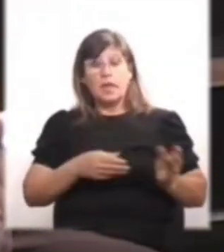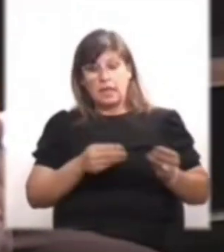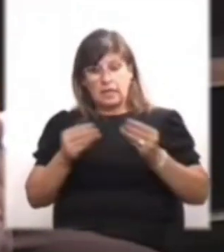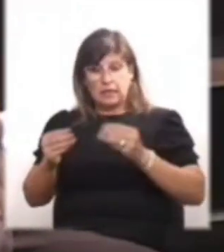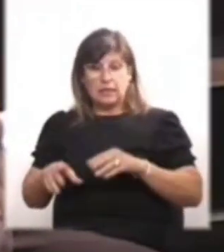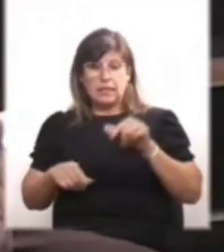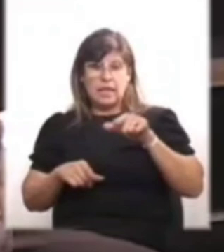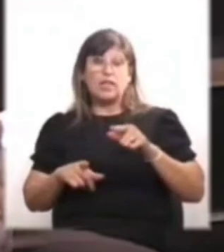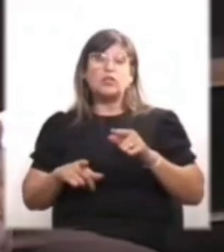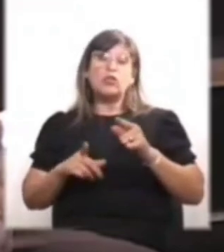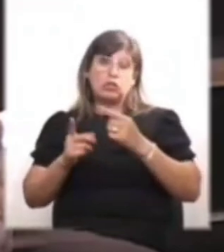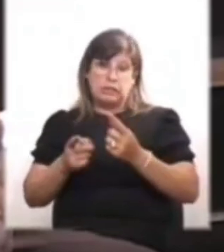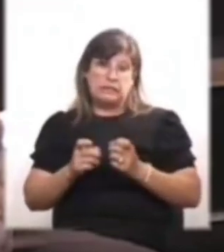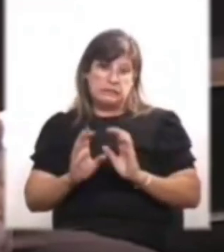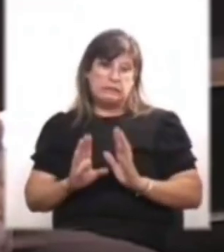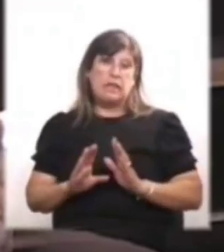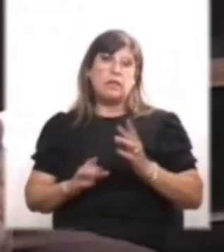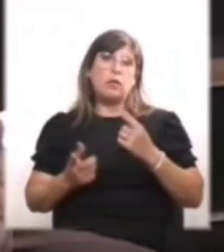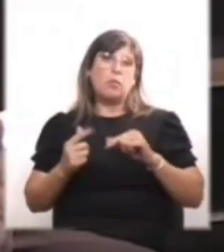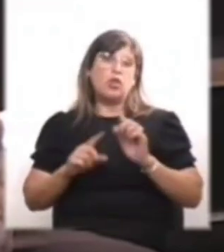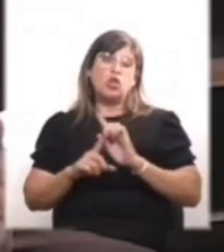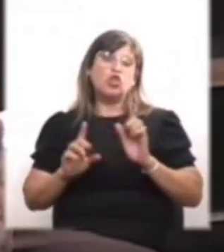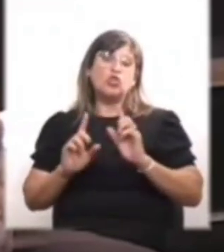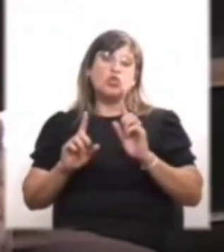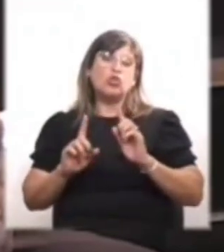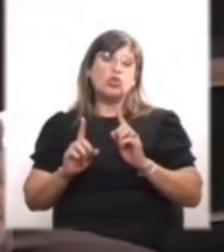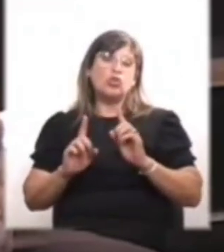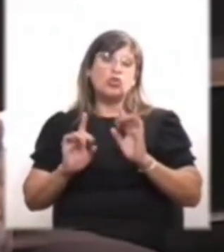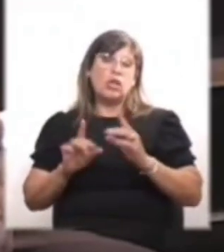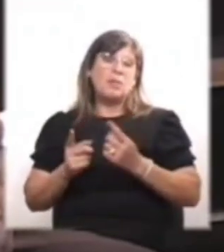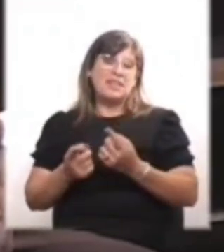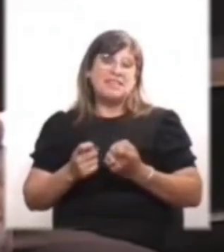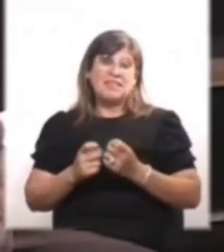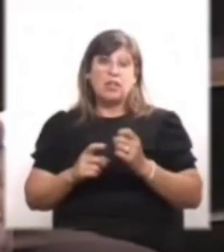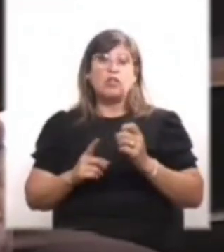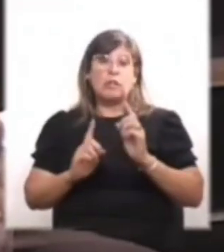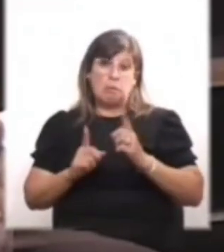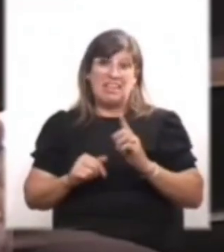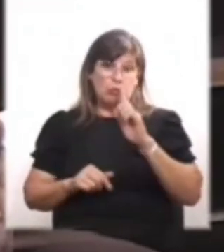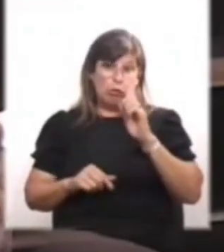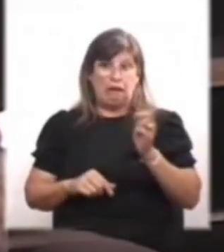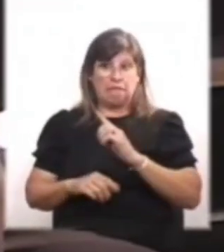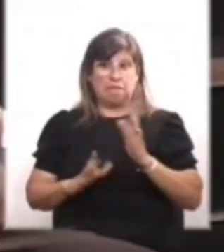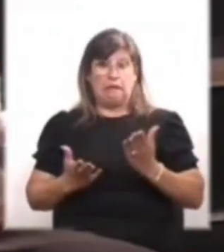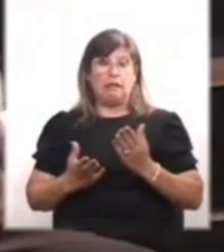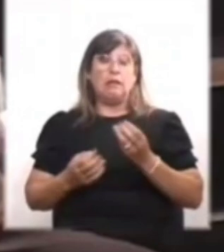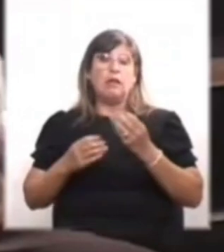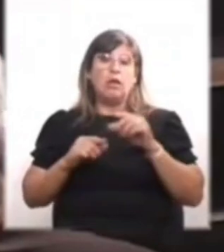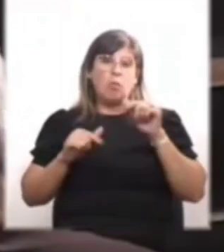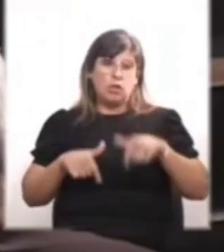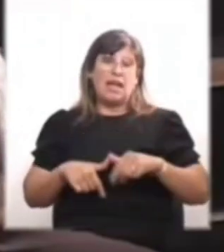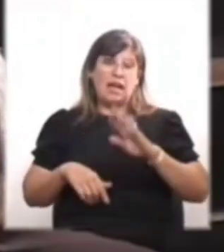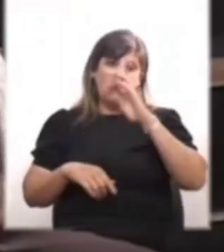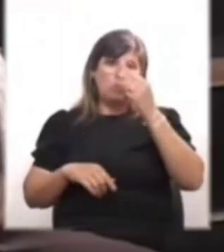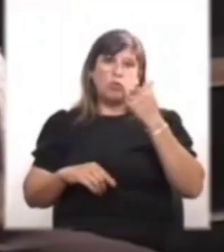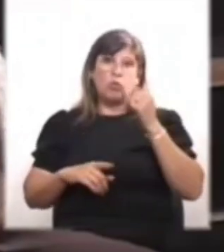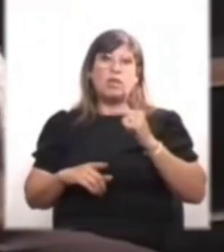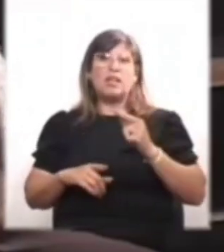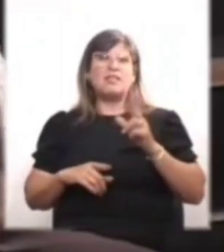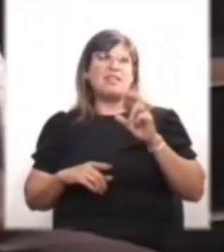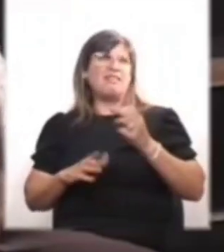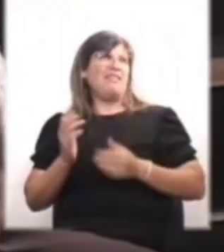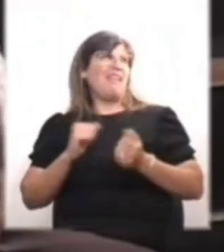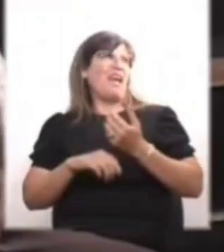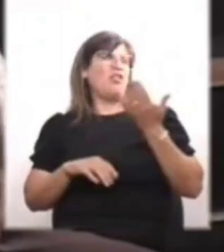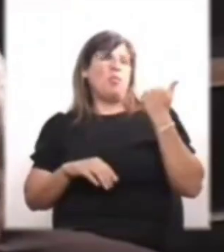parece que es una medida necesaria, pero no solamente necesaria, sino que es urgente, porque fue comprometida en el Uruguay hace por lo menos